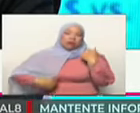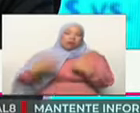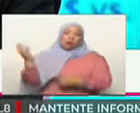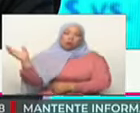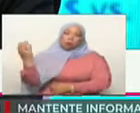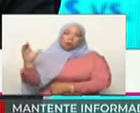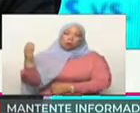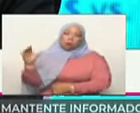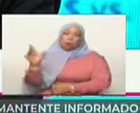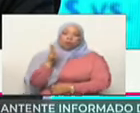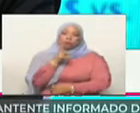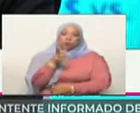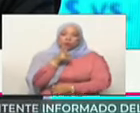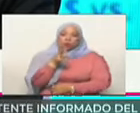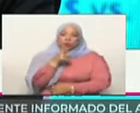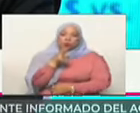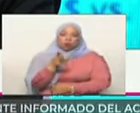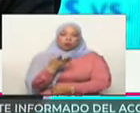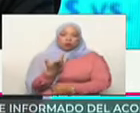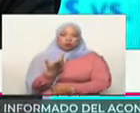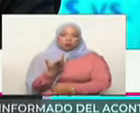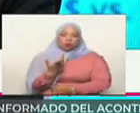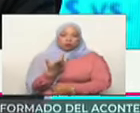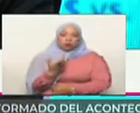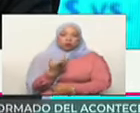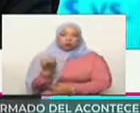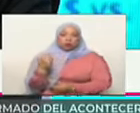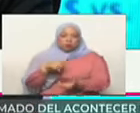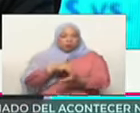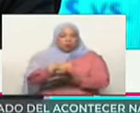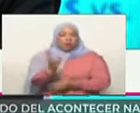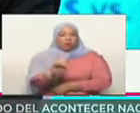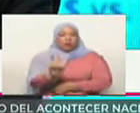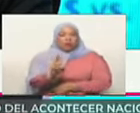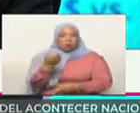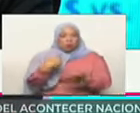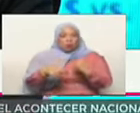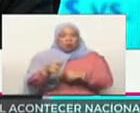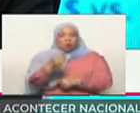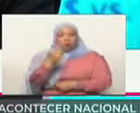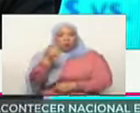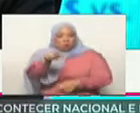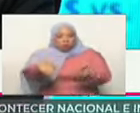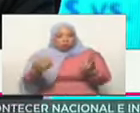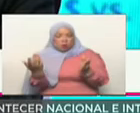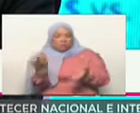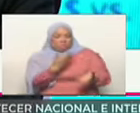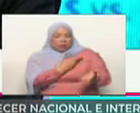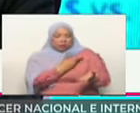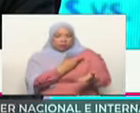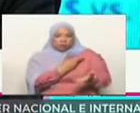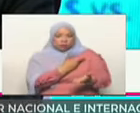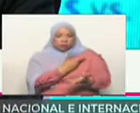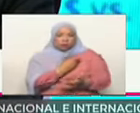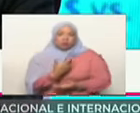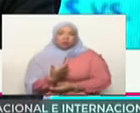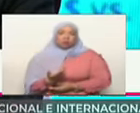Venezuela. Iván Duque que pretendió invadir el país con mercenarios. Iván Duque que